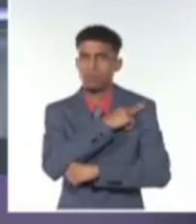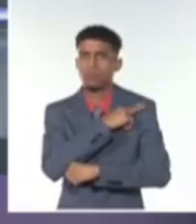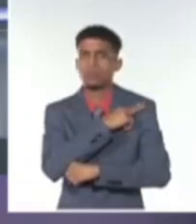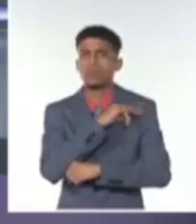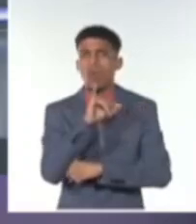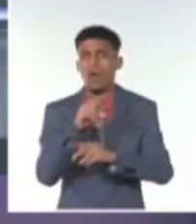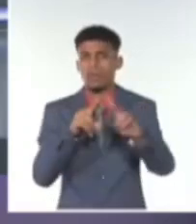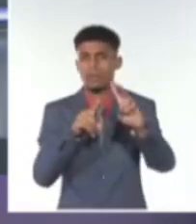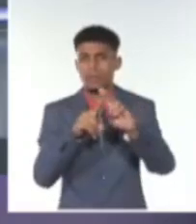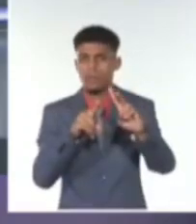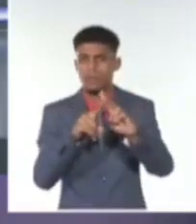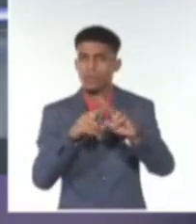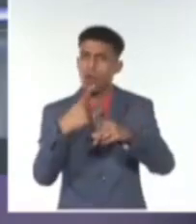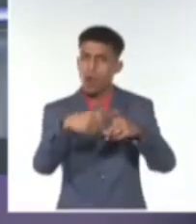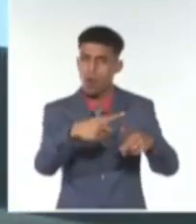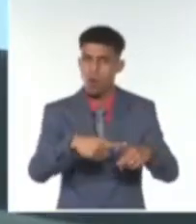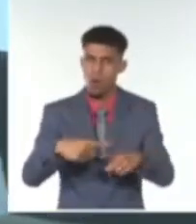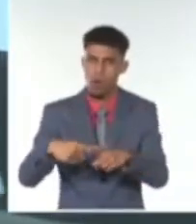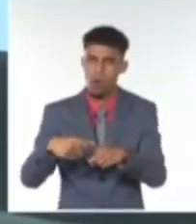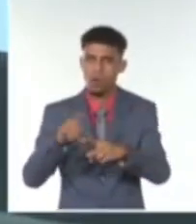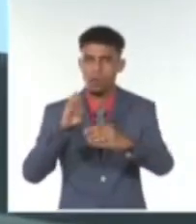Comunicación Social y otras instituciones.